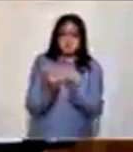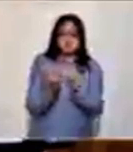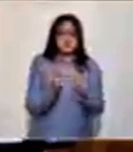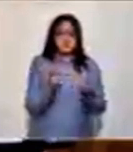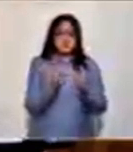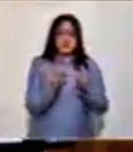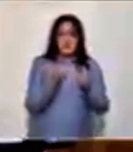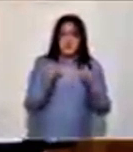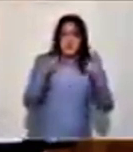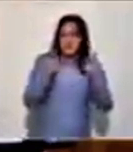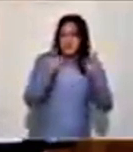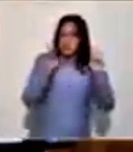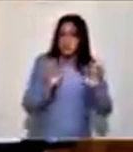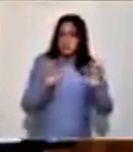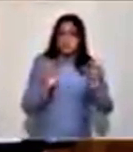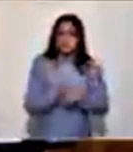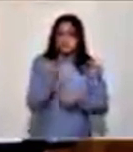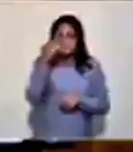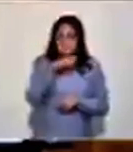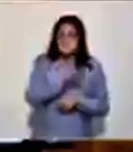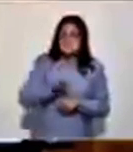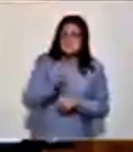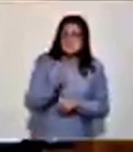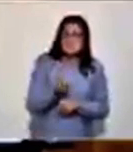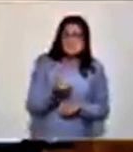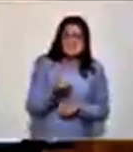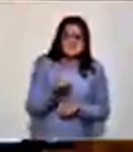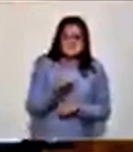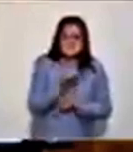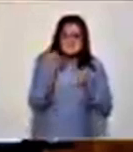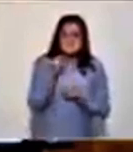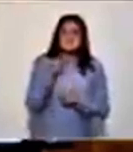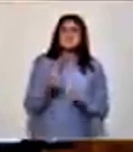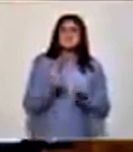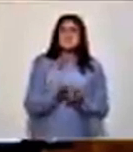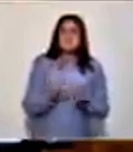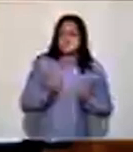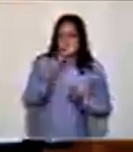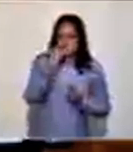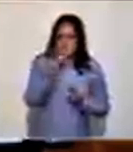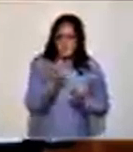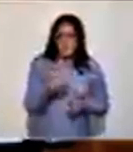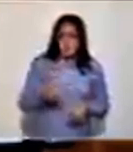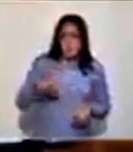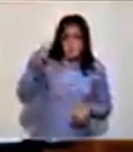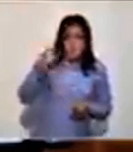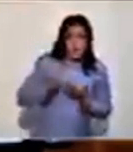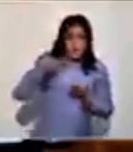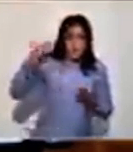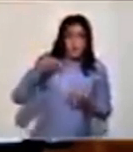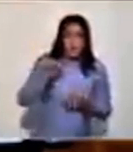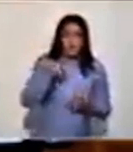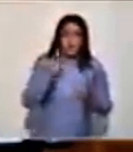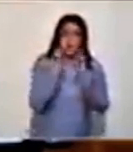hablando de cualquier tema, porque nadie sabía de qué hablaban. Pero siempre había aquí en Puebla ese estilo de